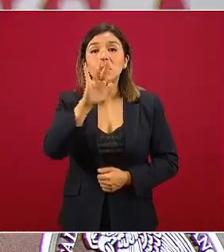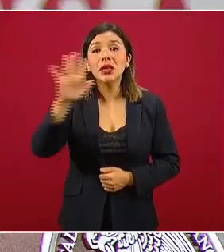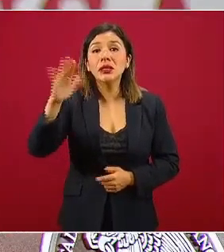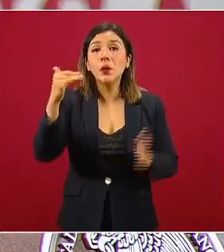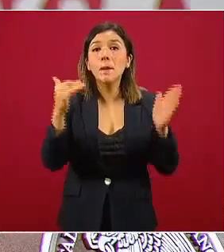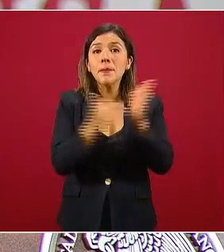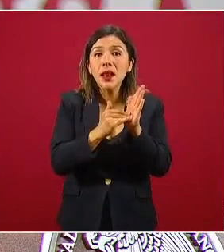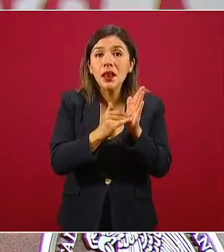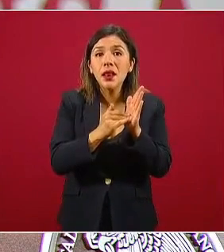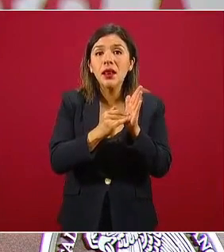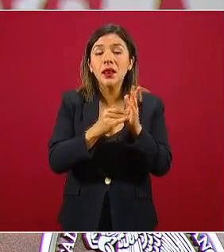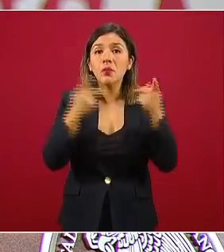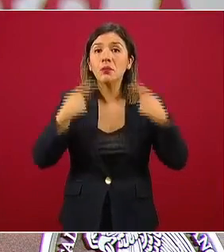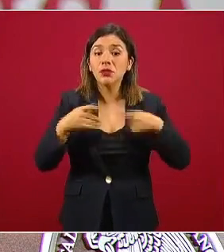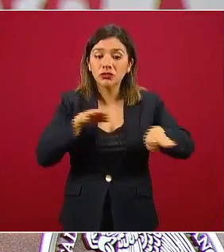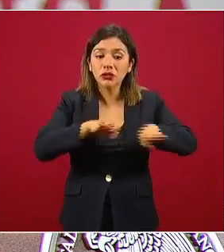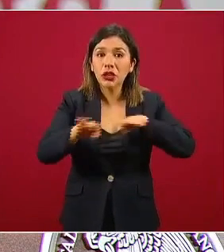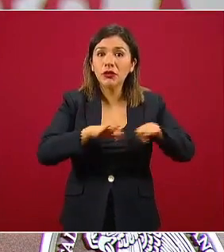555,000